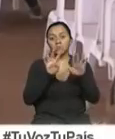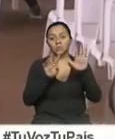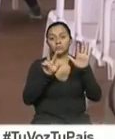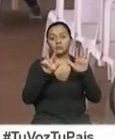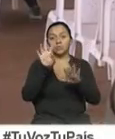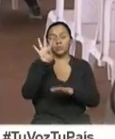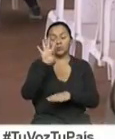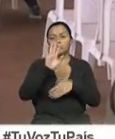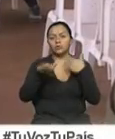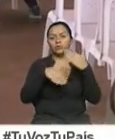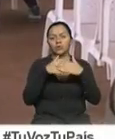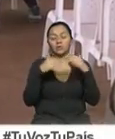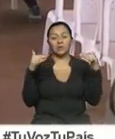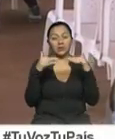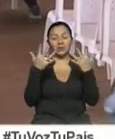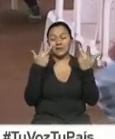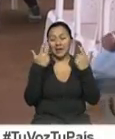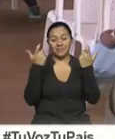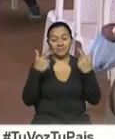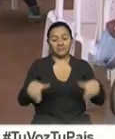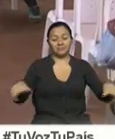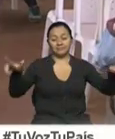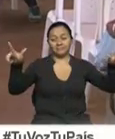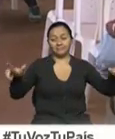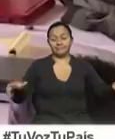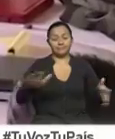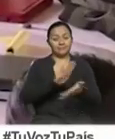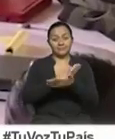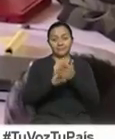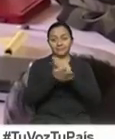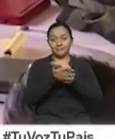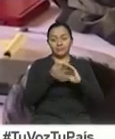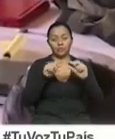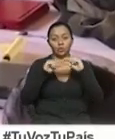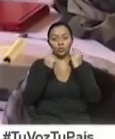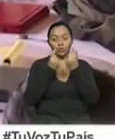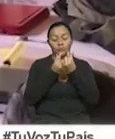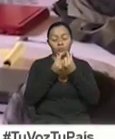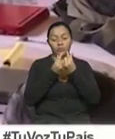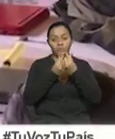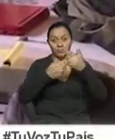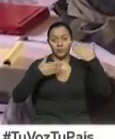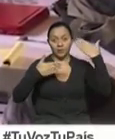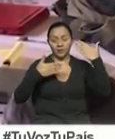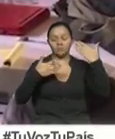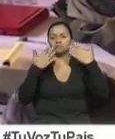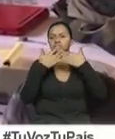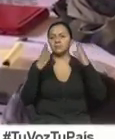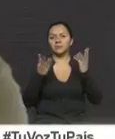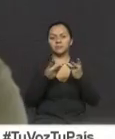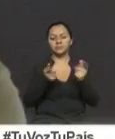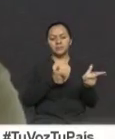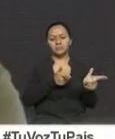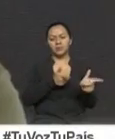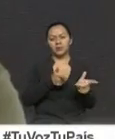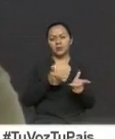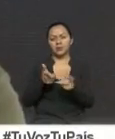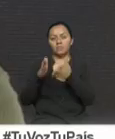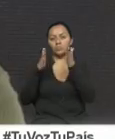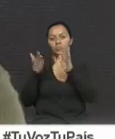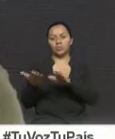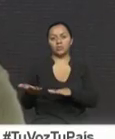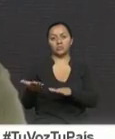cual unos 3.000 guerrilleros que dejaron las armas y formaron la organización política Unión Patriótica fueron exterminados por paramilitares